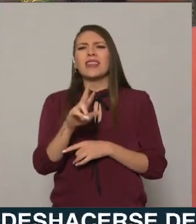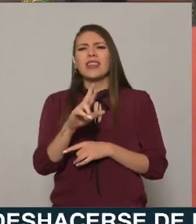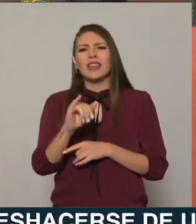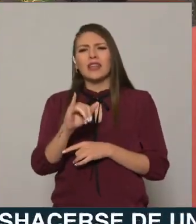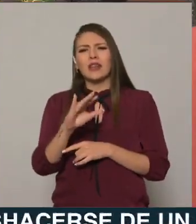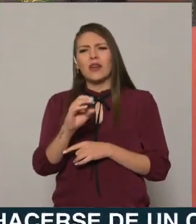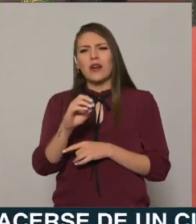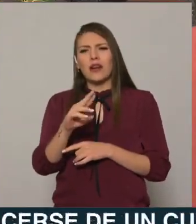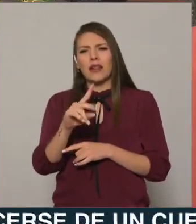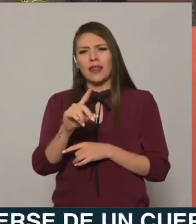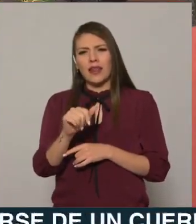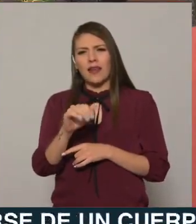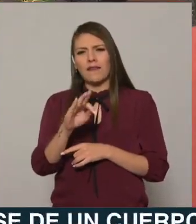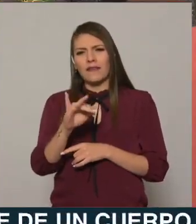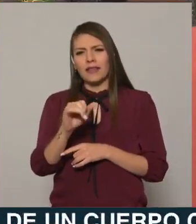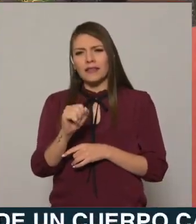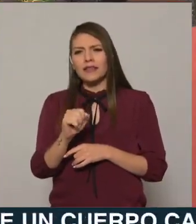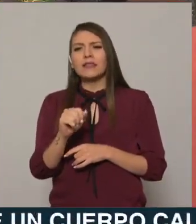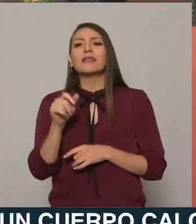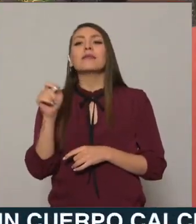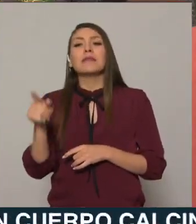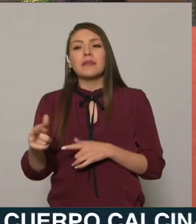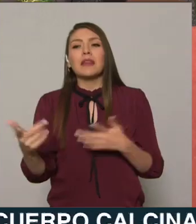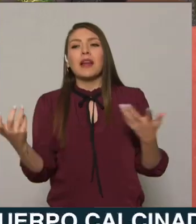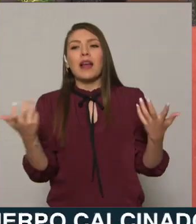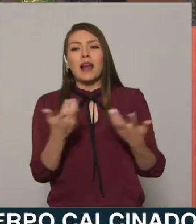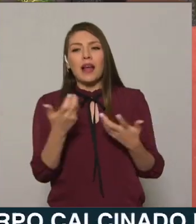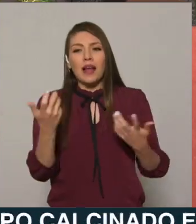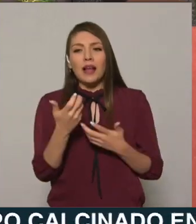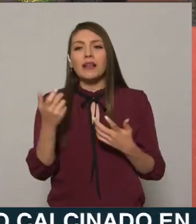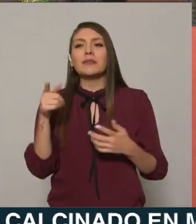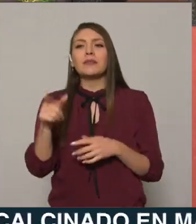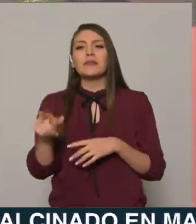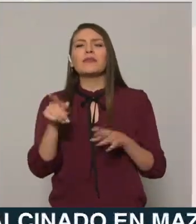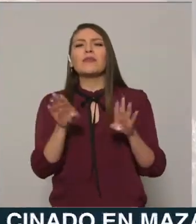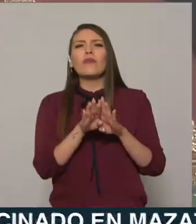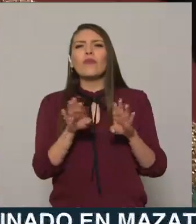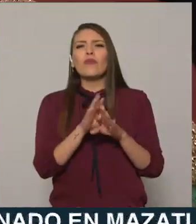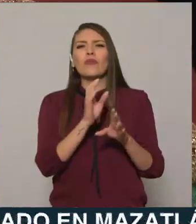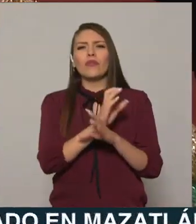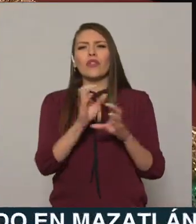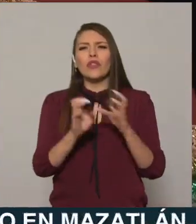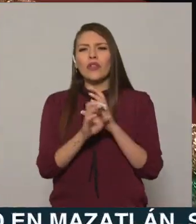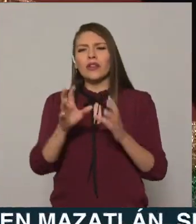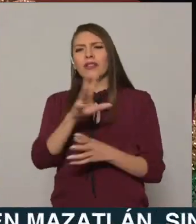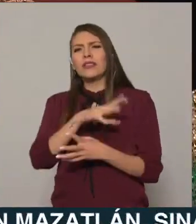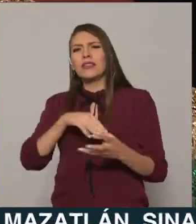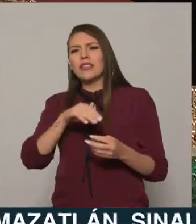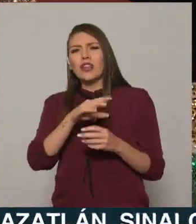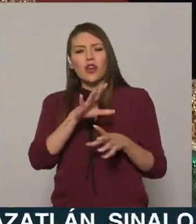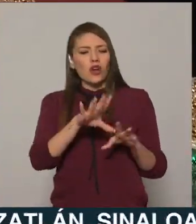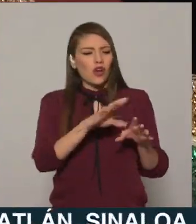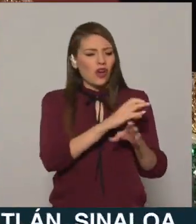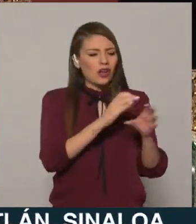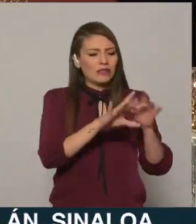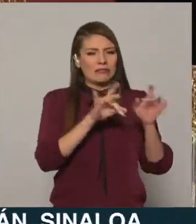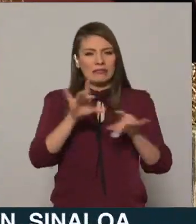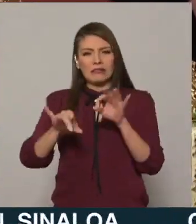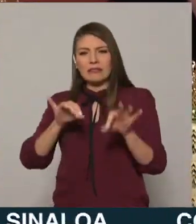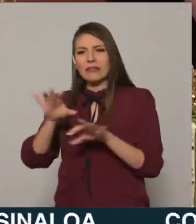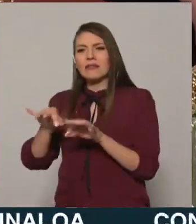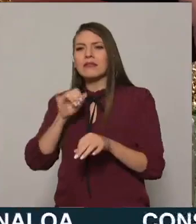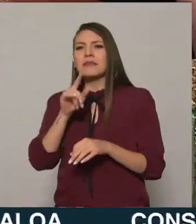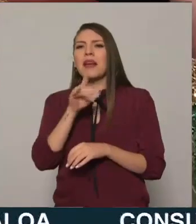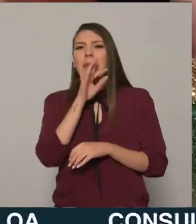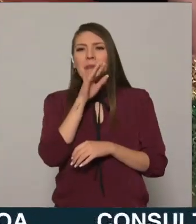surge Desechados, este proyecto de personajes hechos de basura. ¿Cómo es que esta idea te llega a la mente? Bueno, pues siempre